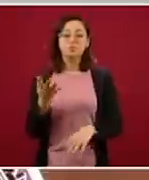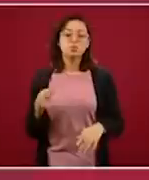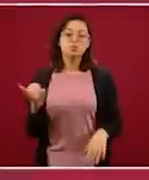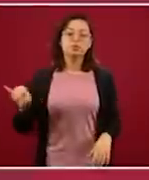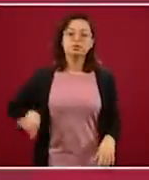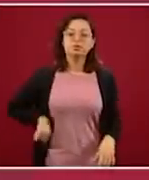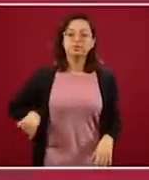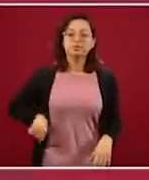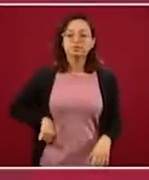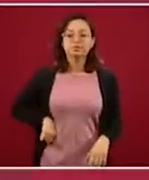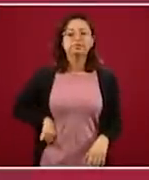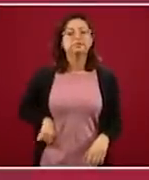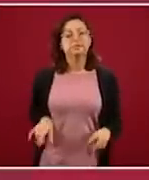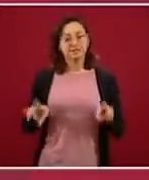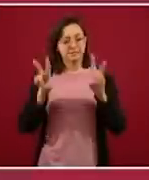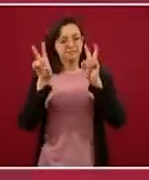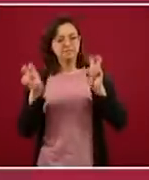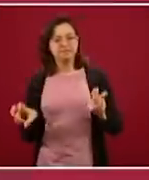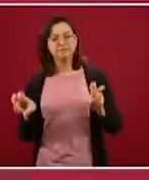conozca